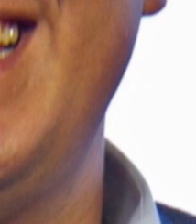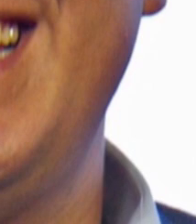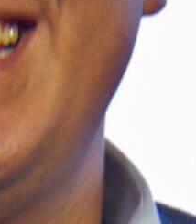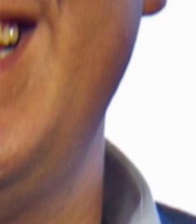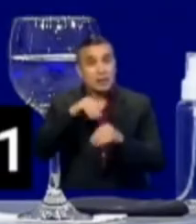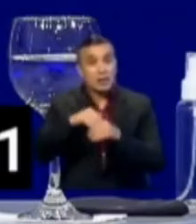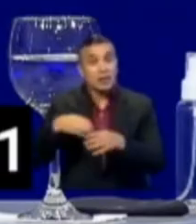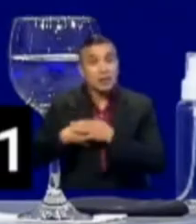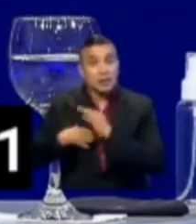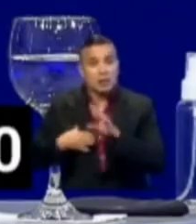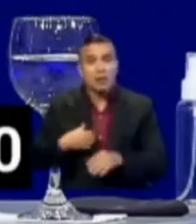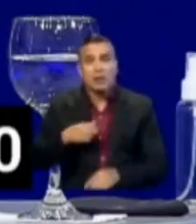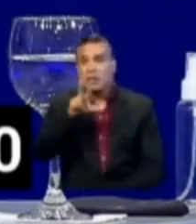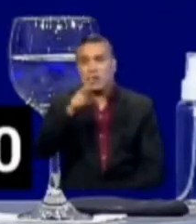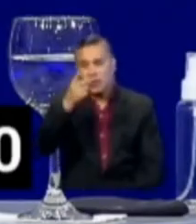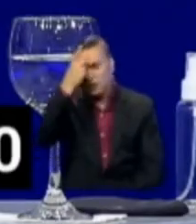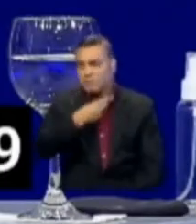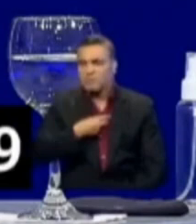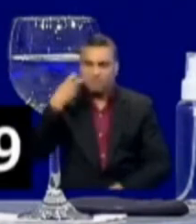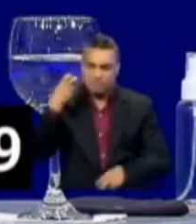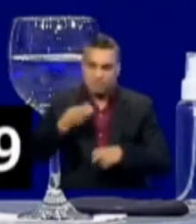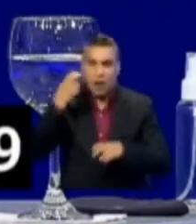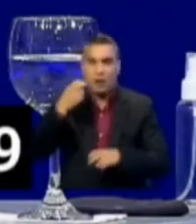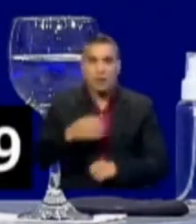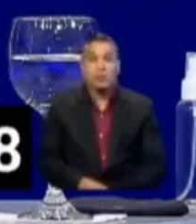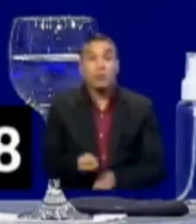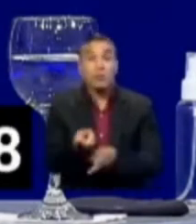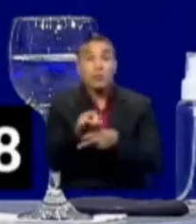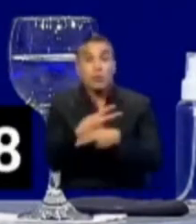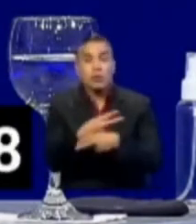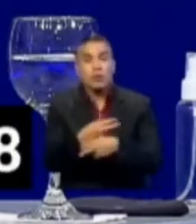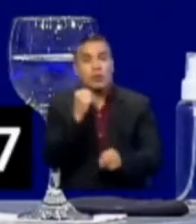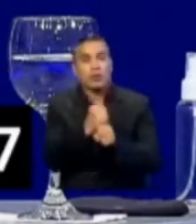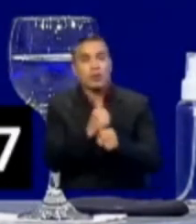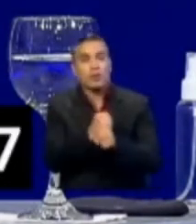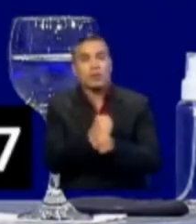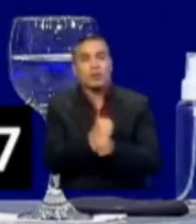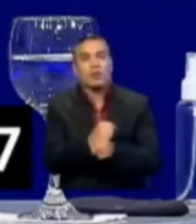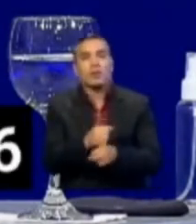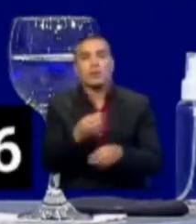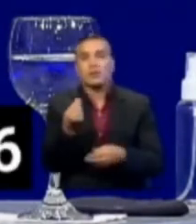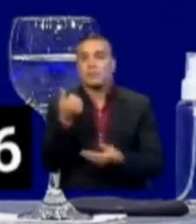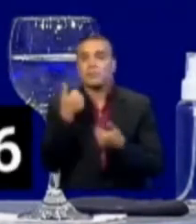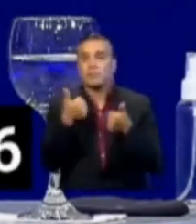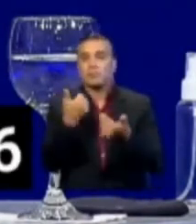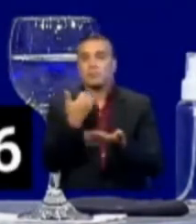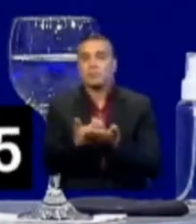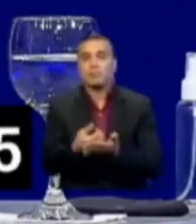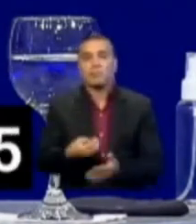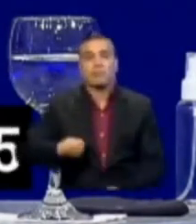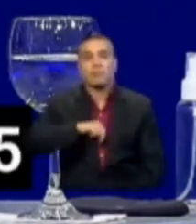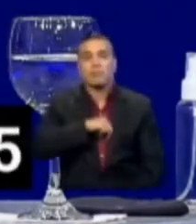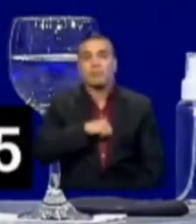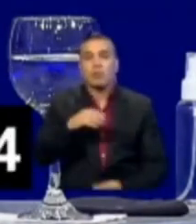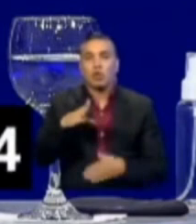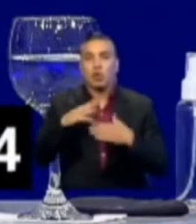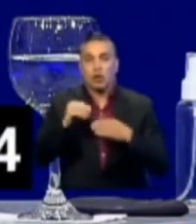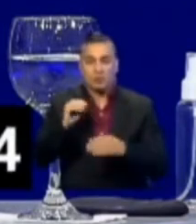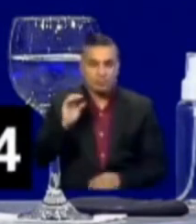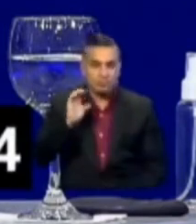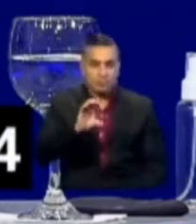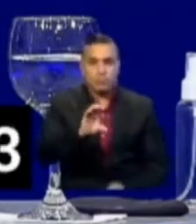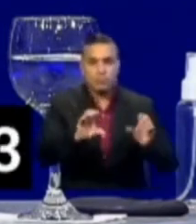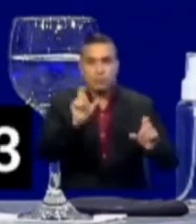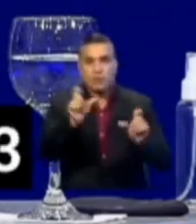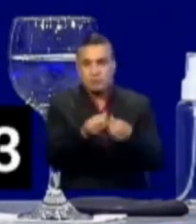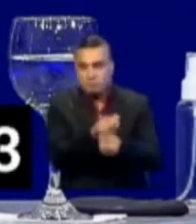y empleo. 3 medidas concretas. Producción, trabajo, liquidez. Vamos a poner dólares en